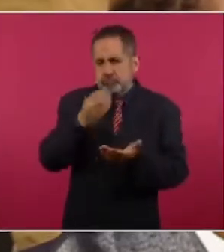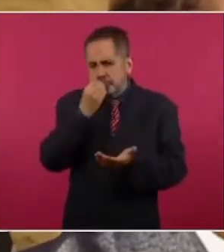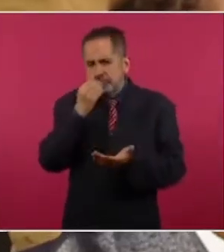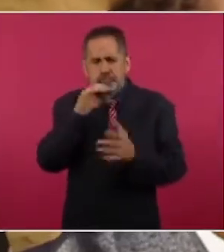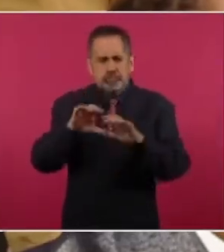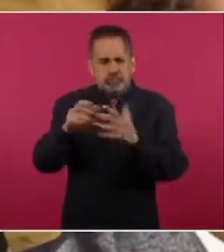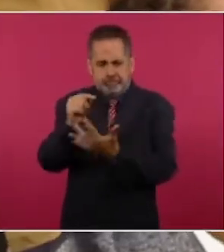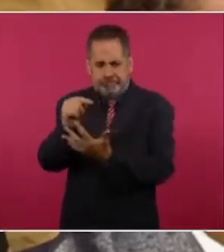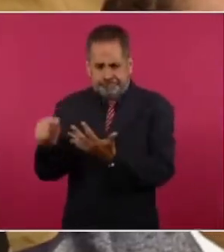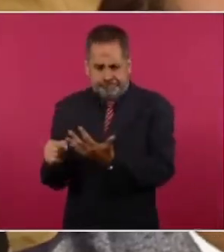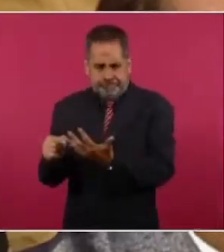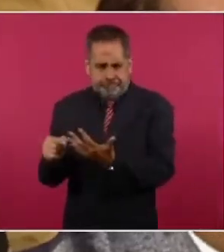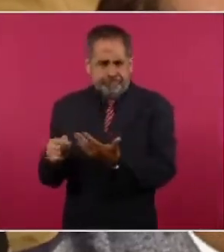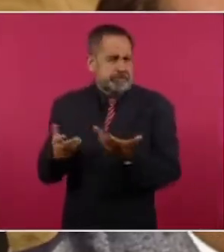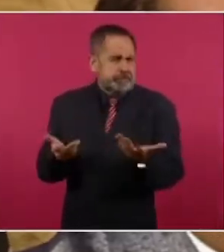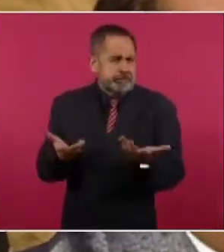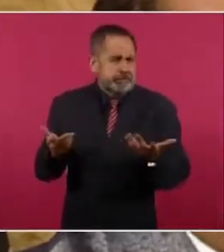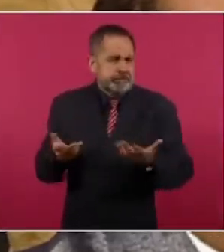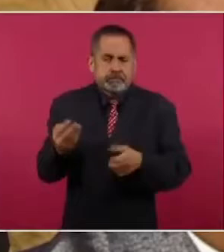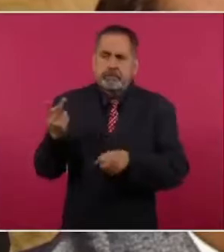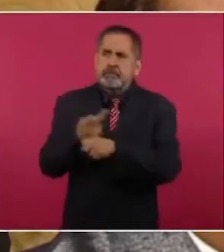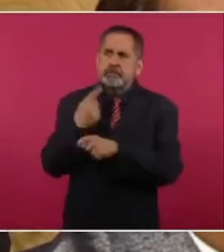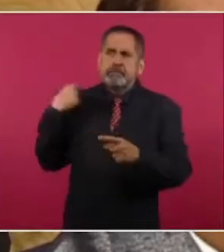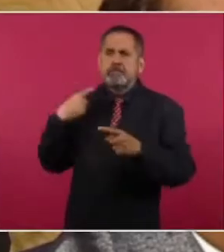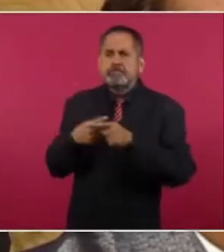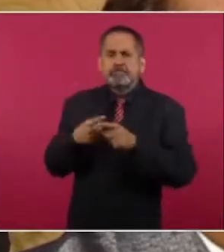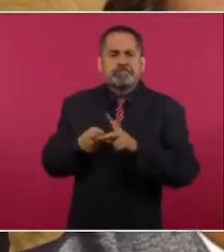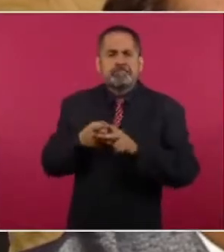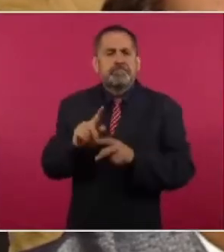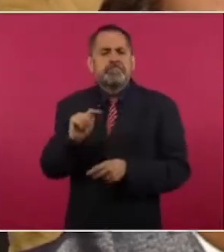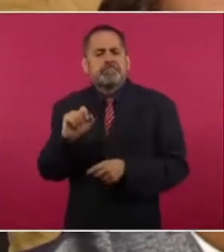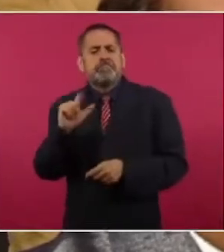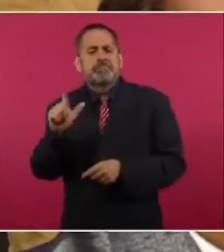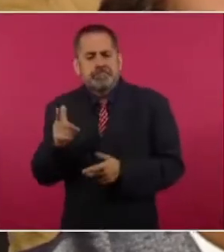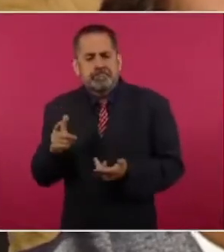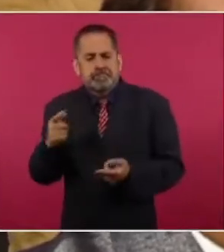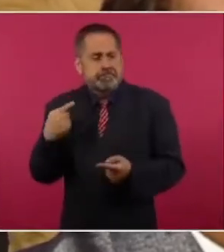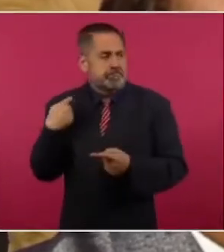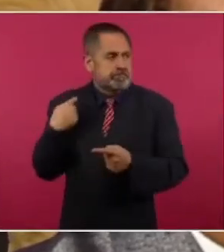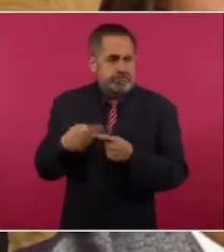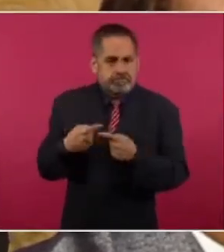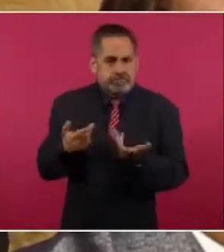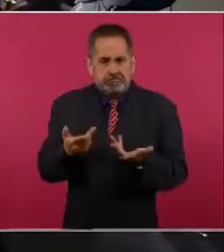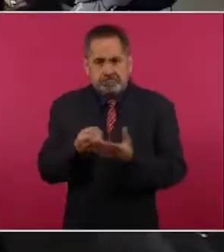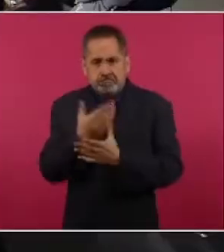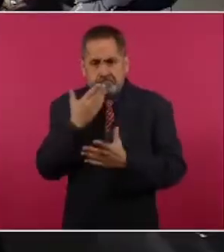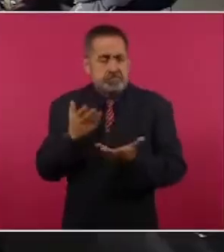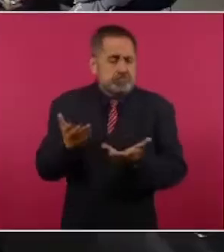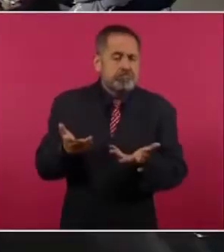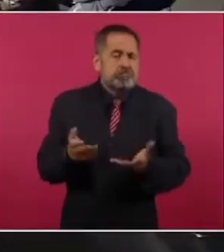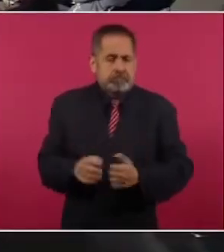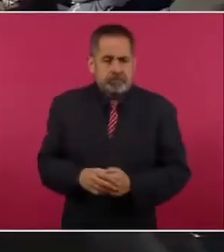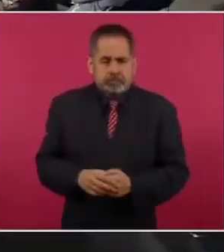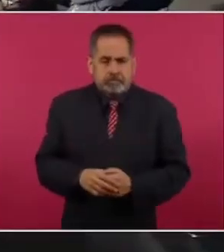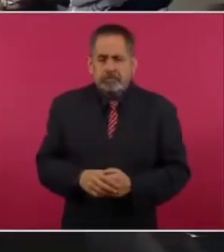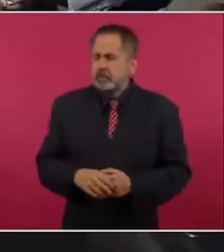canasta básica. ¿Cuál es el balance ya después de un rato que se ha aplicado? Es bueno,